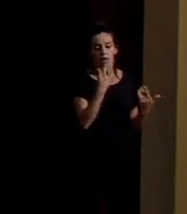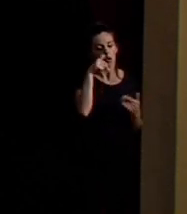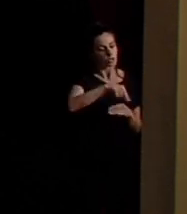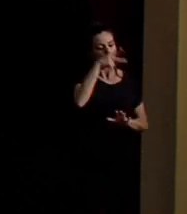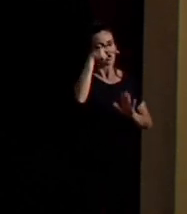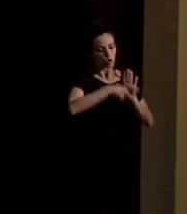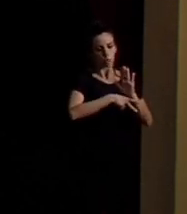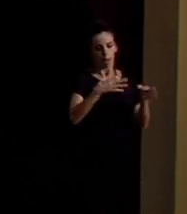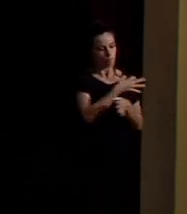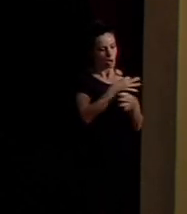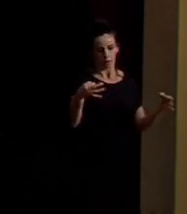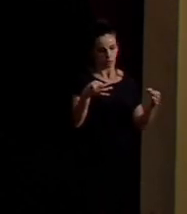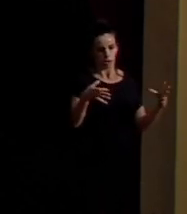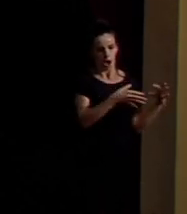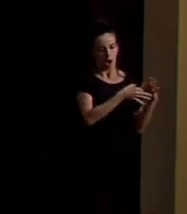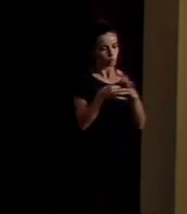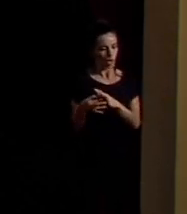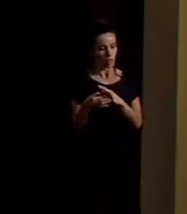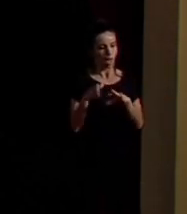norma perfectamente ajustada